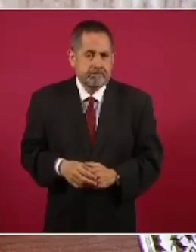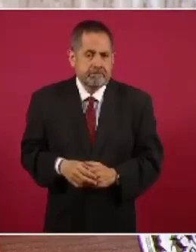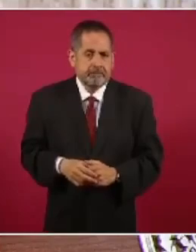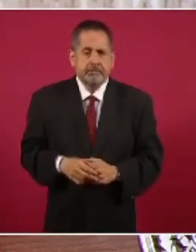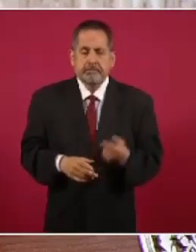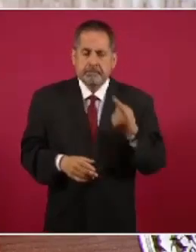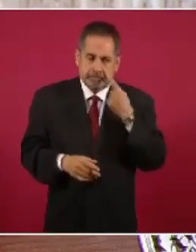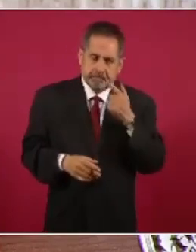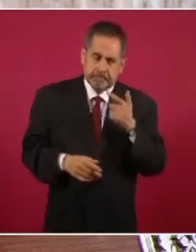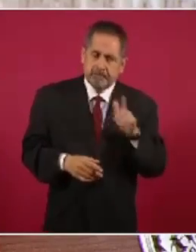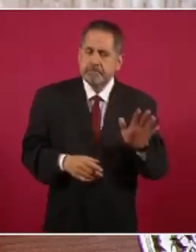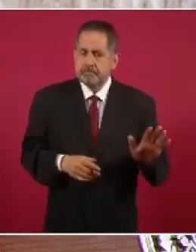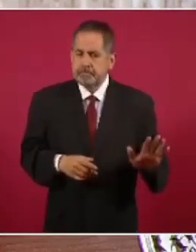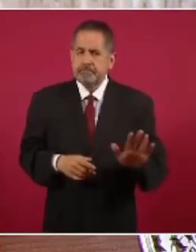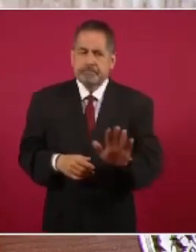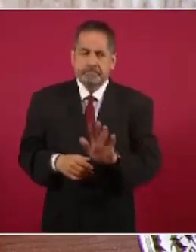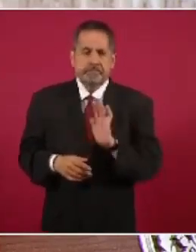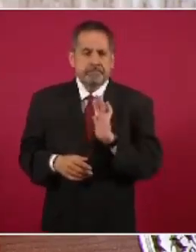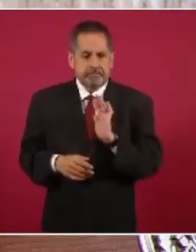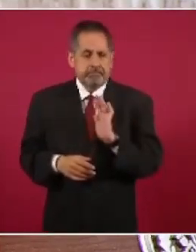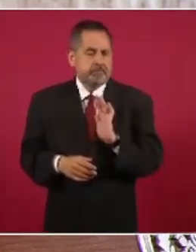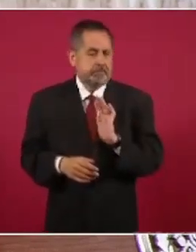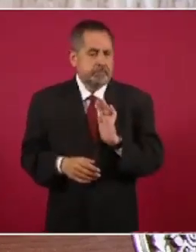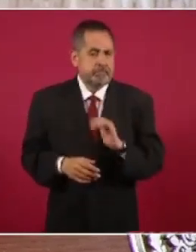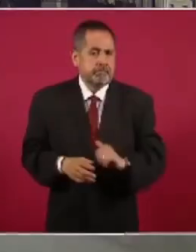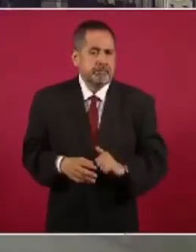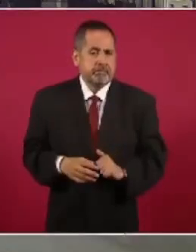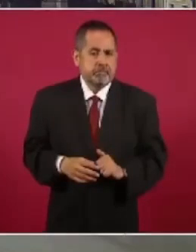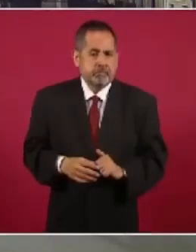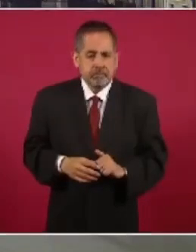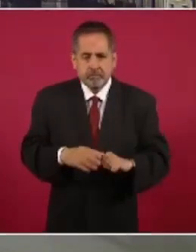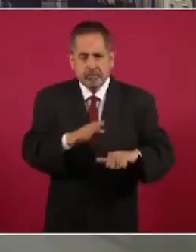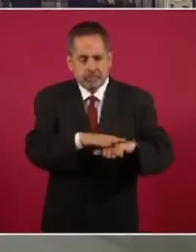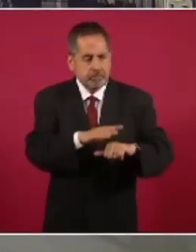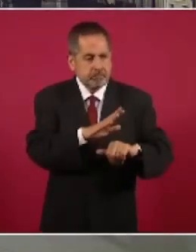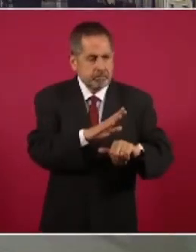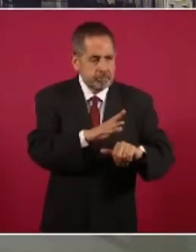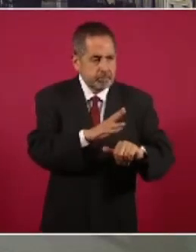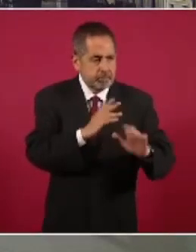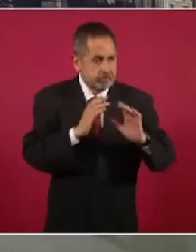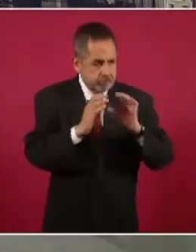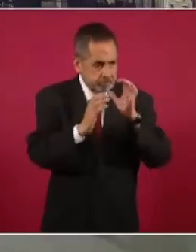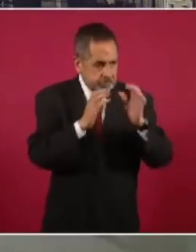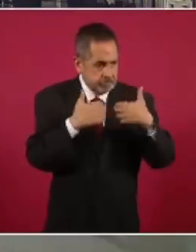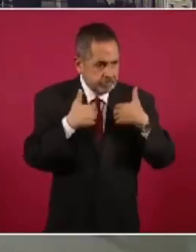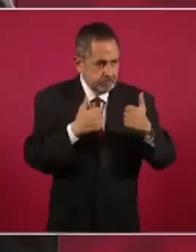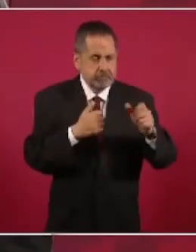Entonces, pues ahí ya hay un entendimiento.